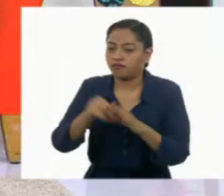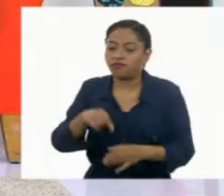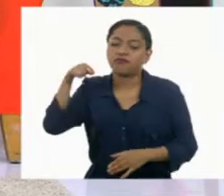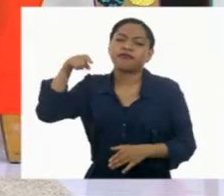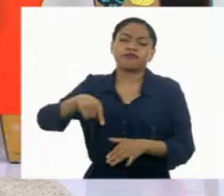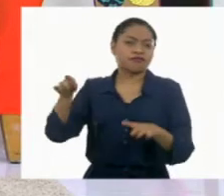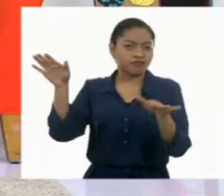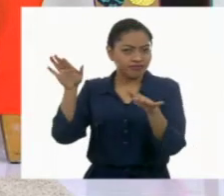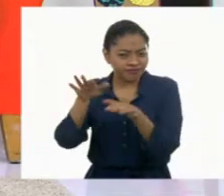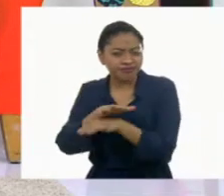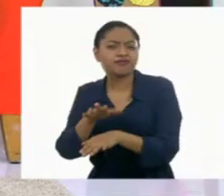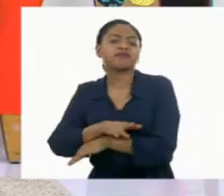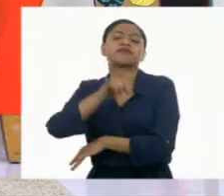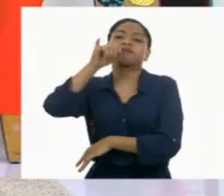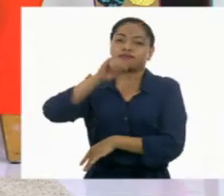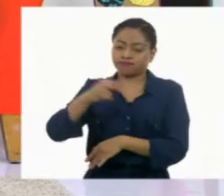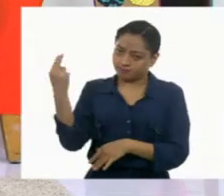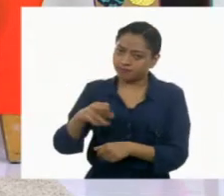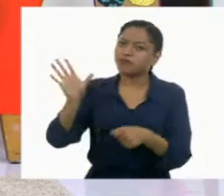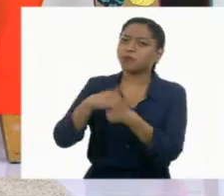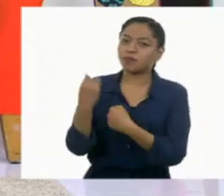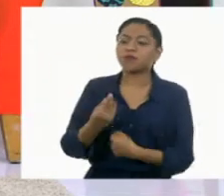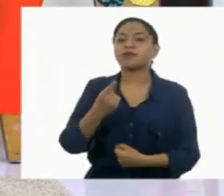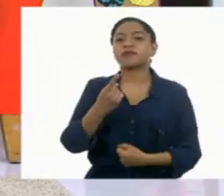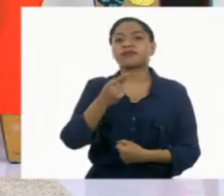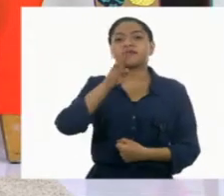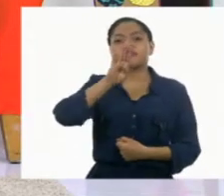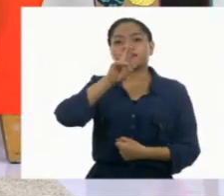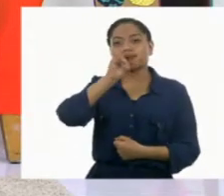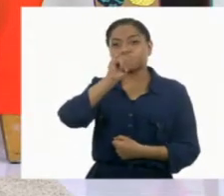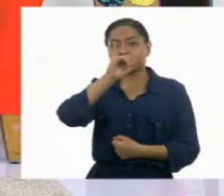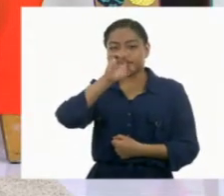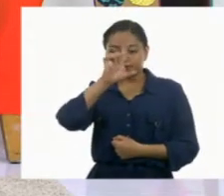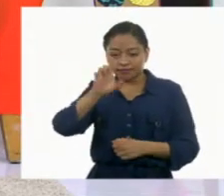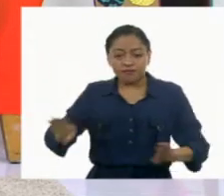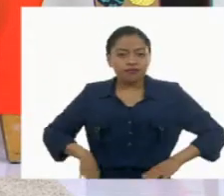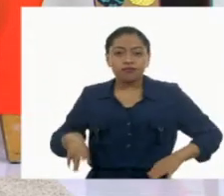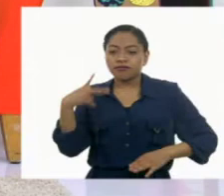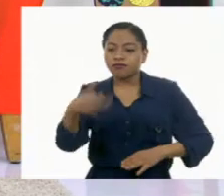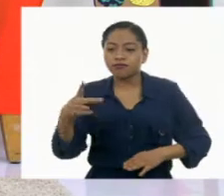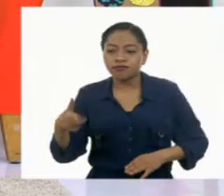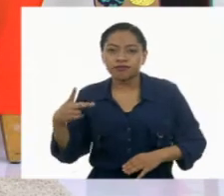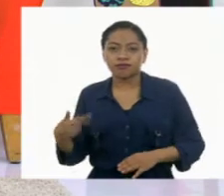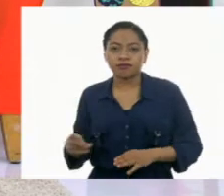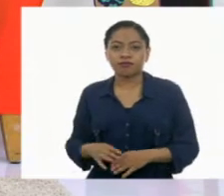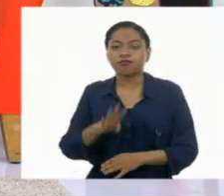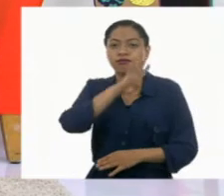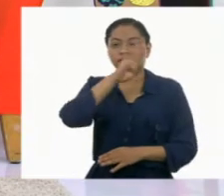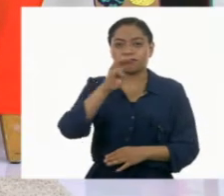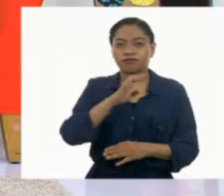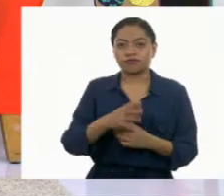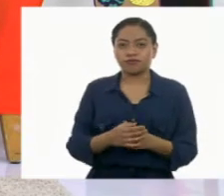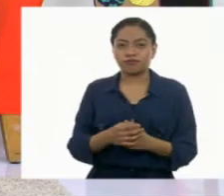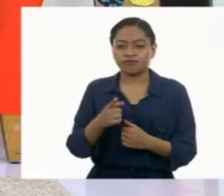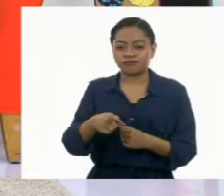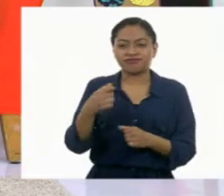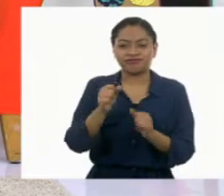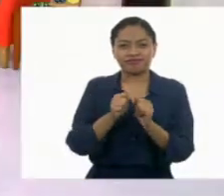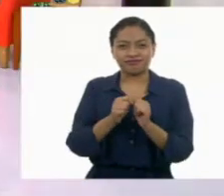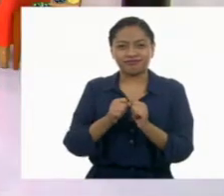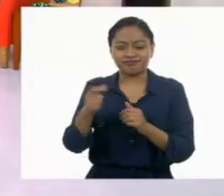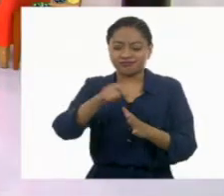hacer porque el braille tiene una particularidad, solamente hay 64 signos, por ejemplo, para escribir todo,